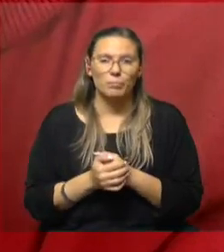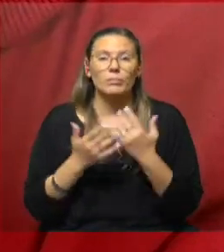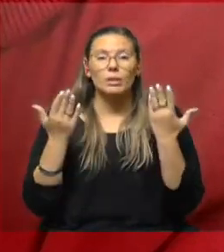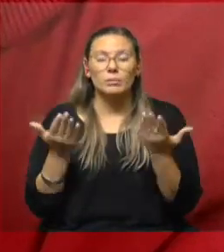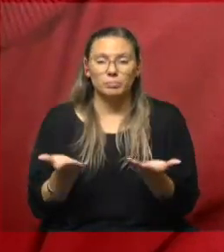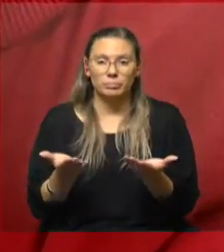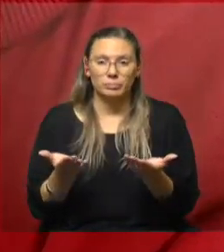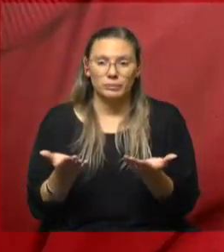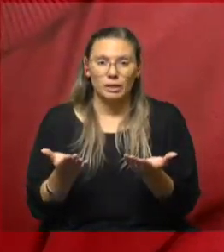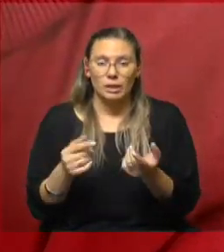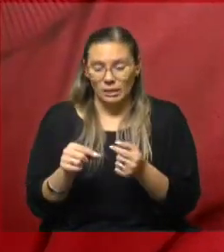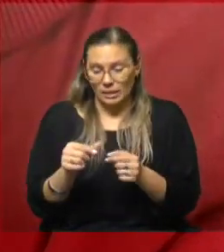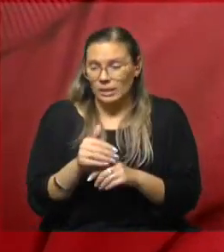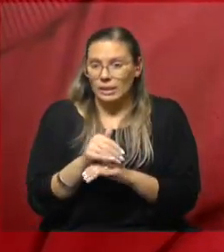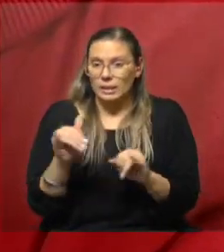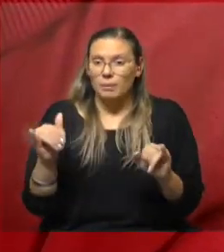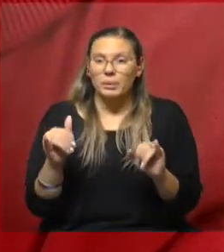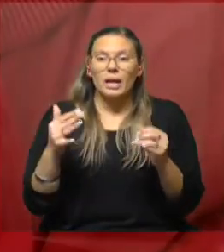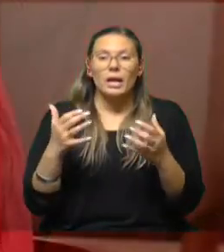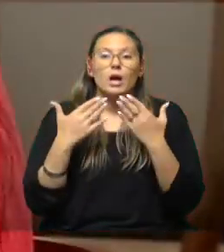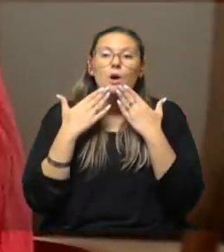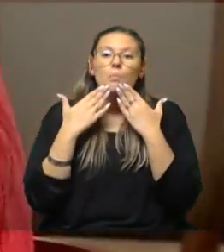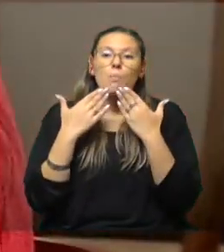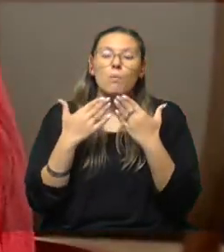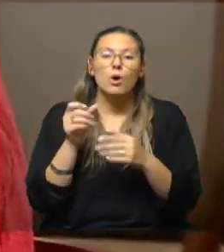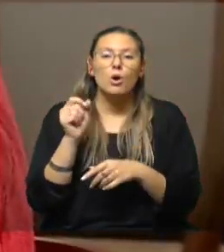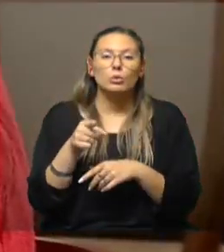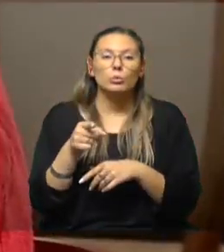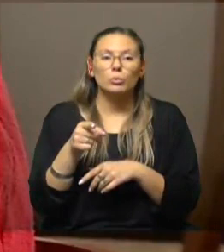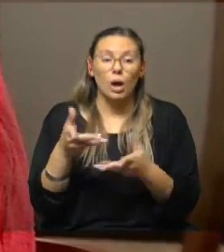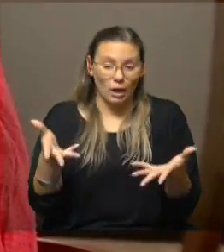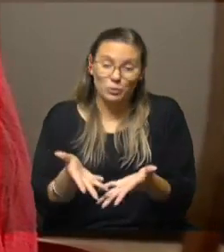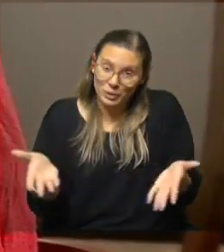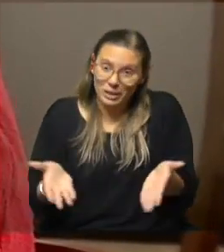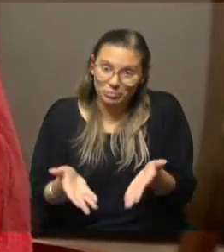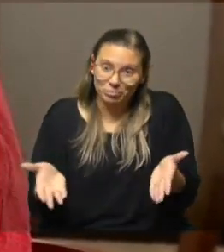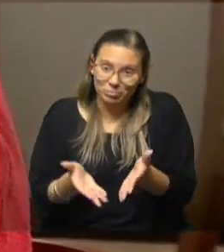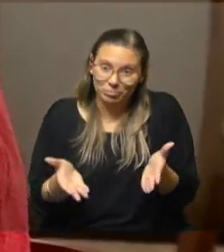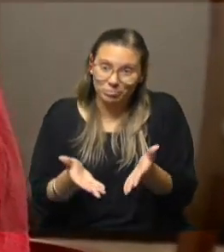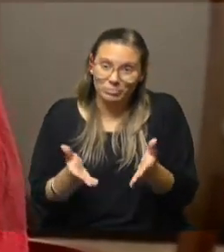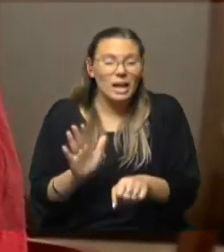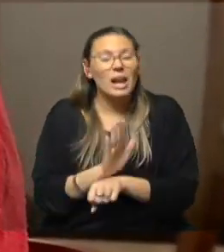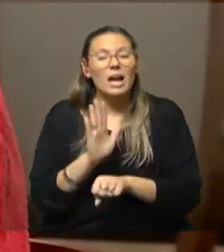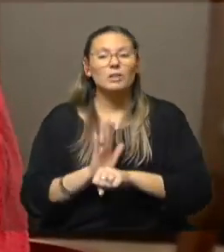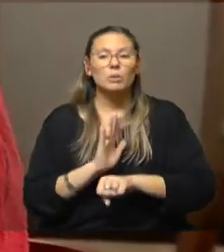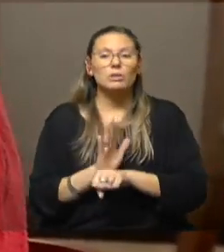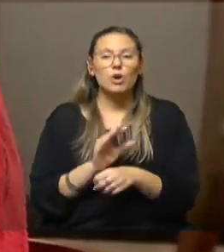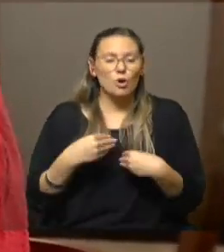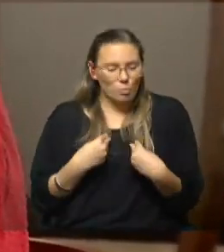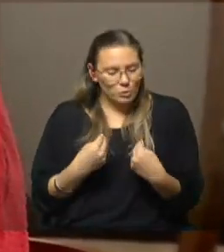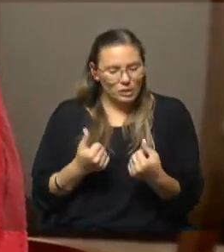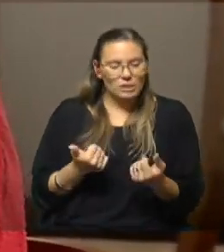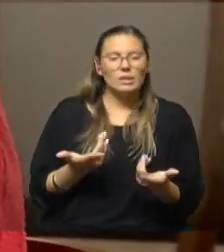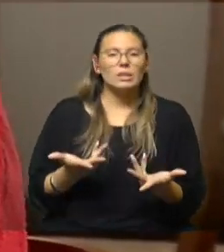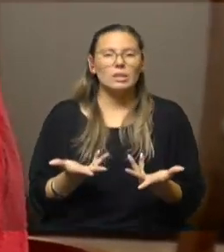Betiana, para ir cerrando, te quiero preguntar sobre tu presente en la actuación. ¿Cómo lo estás